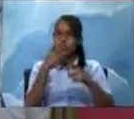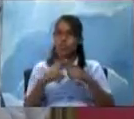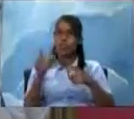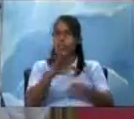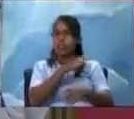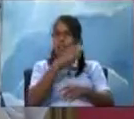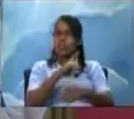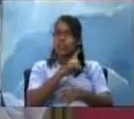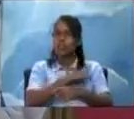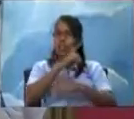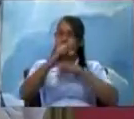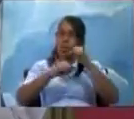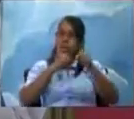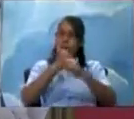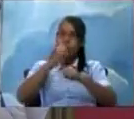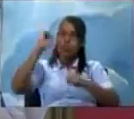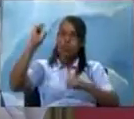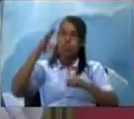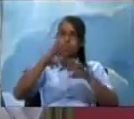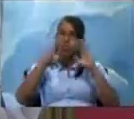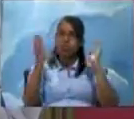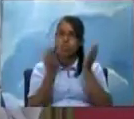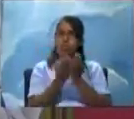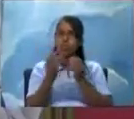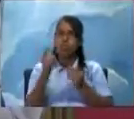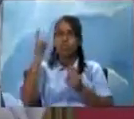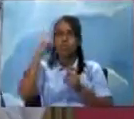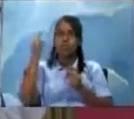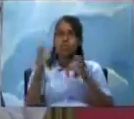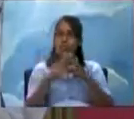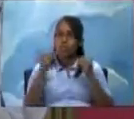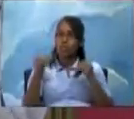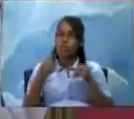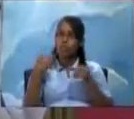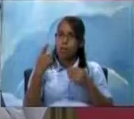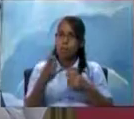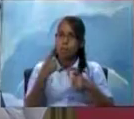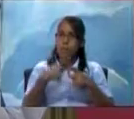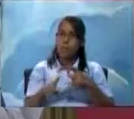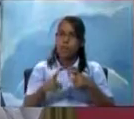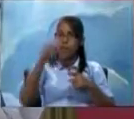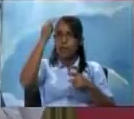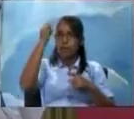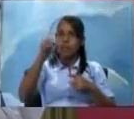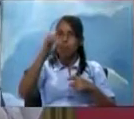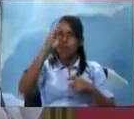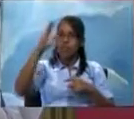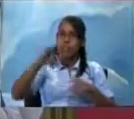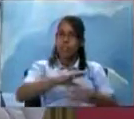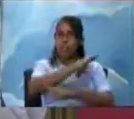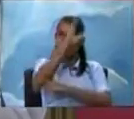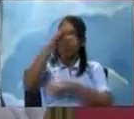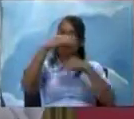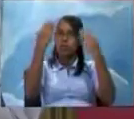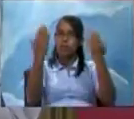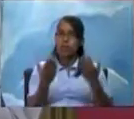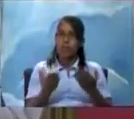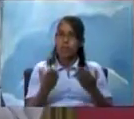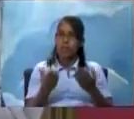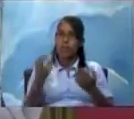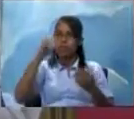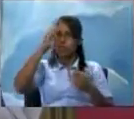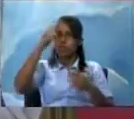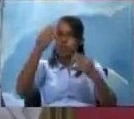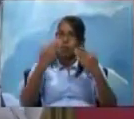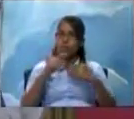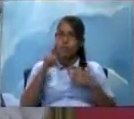cantantes, neta, pues, de la obra Luz del Mundo. Yo sé que todo esto vale, cuesta, pero le creemos al Dios del cielo que Dios nos lo va a dar. Dios